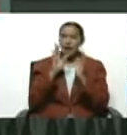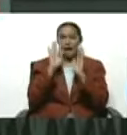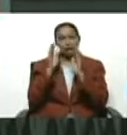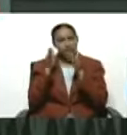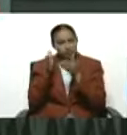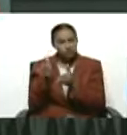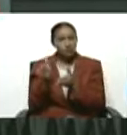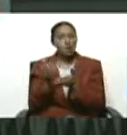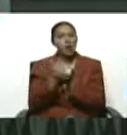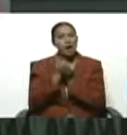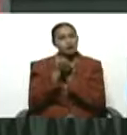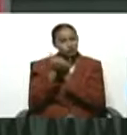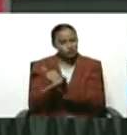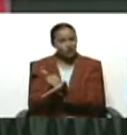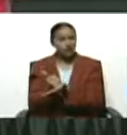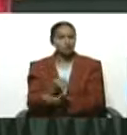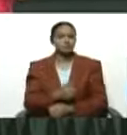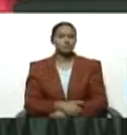darles